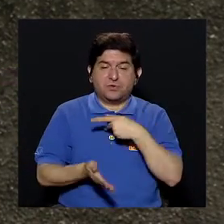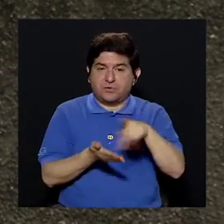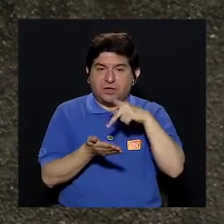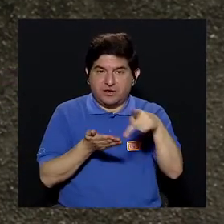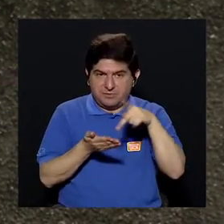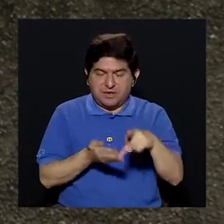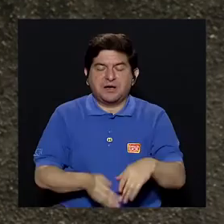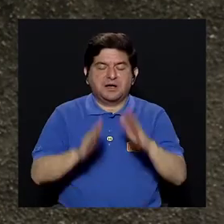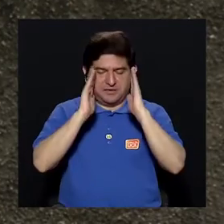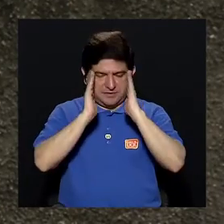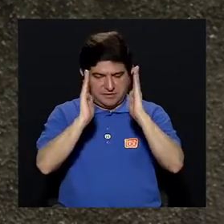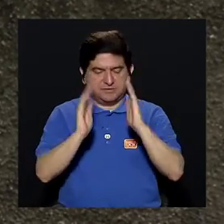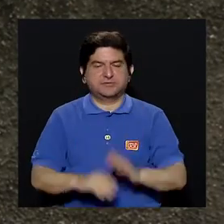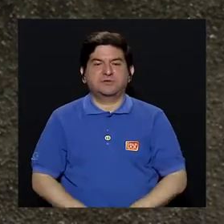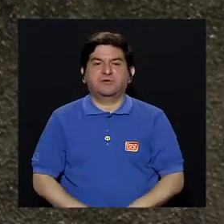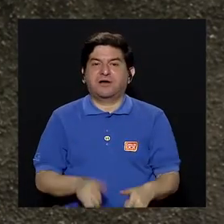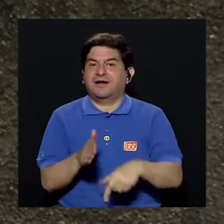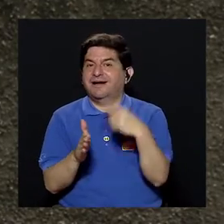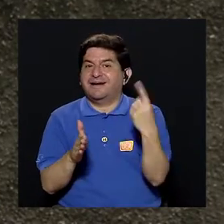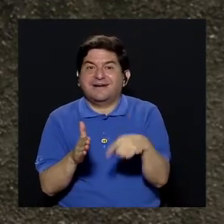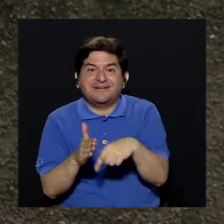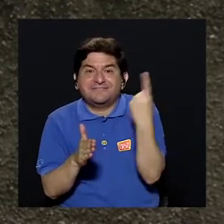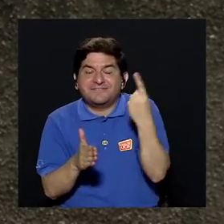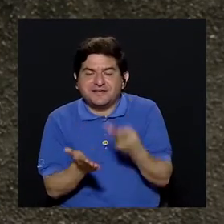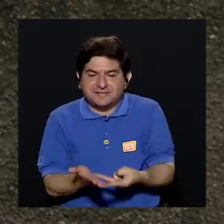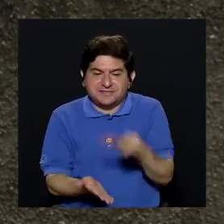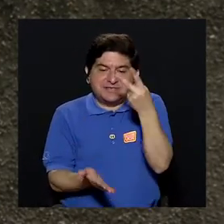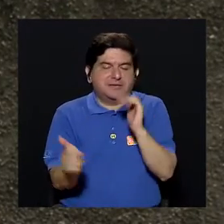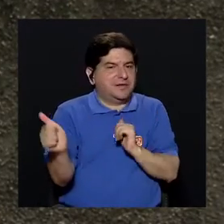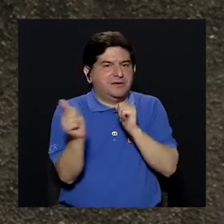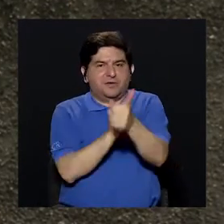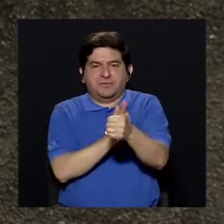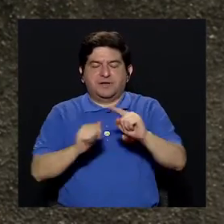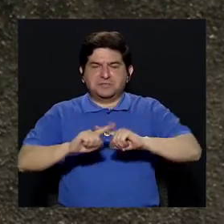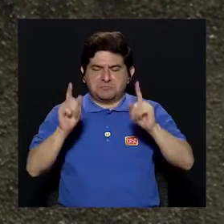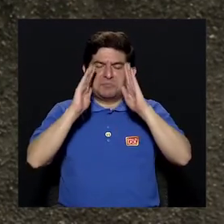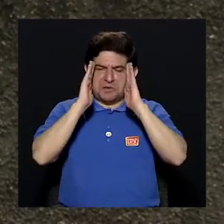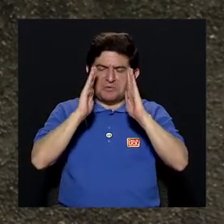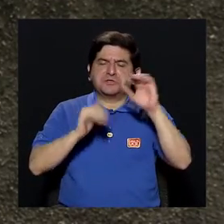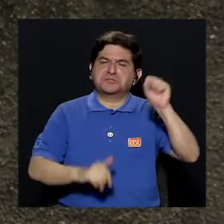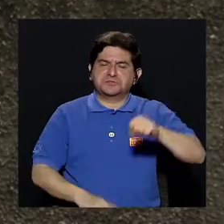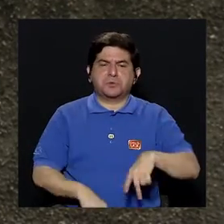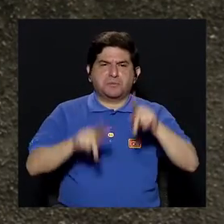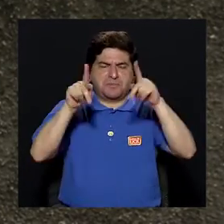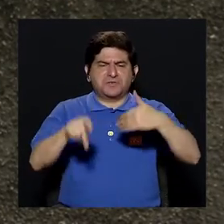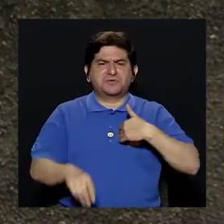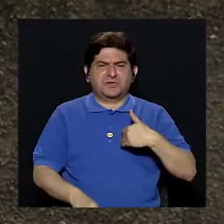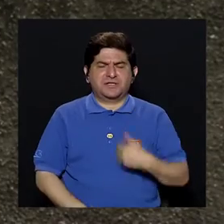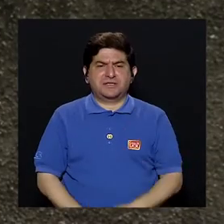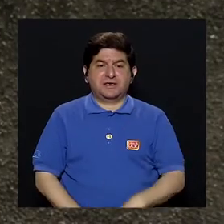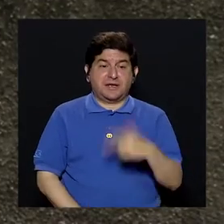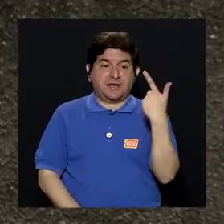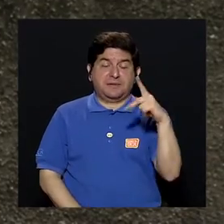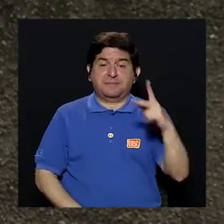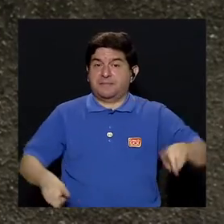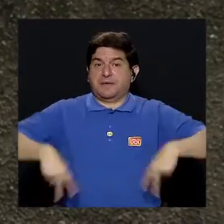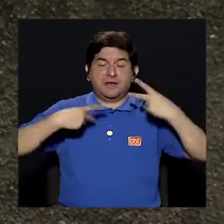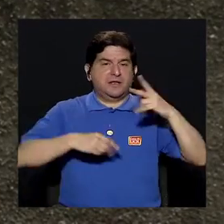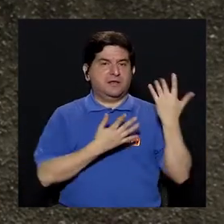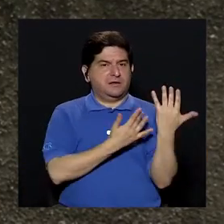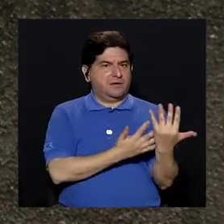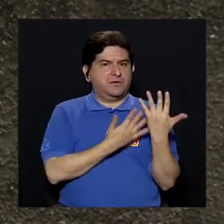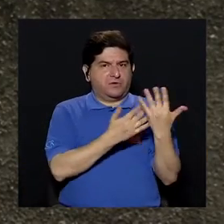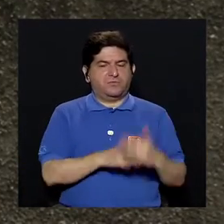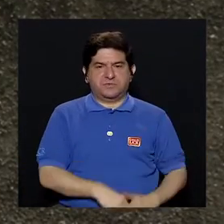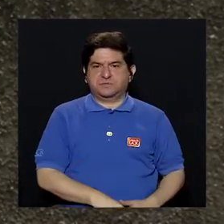cubrir con ese monto se atiende. Hay ocasiones en las que el monto se supera, pero se brinda la atención. Un paciente que tiene un riesgo a la vida, no podemos